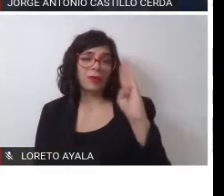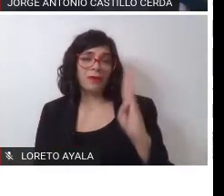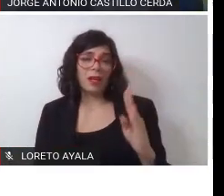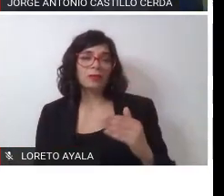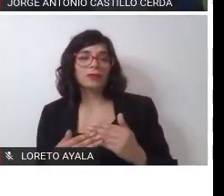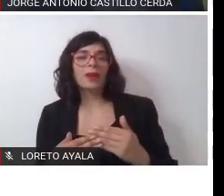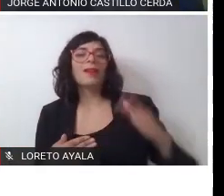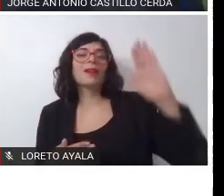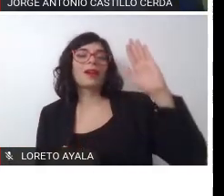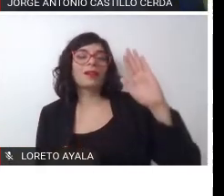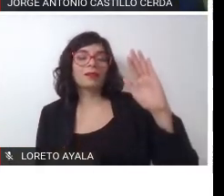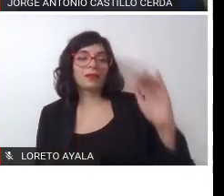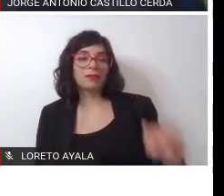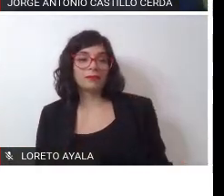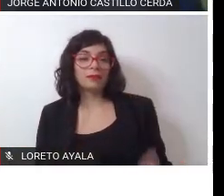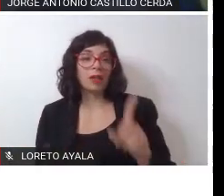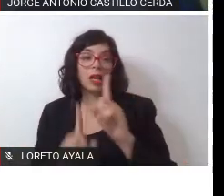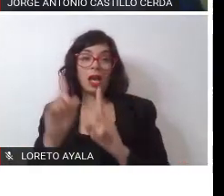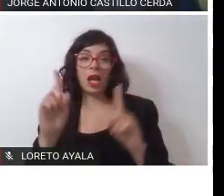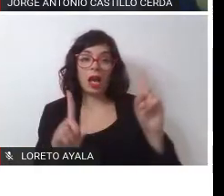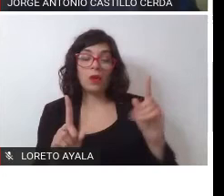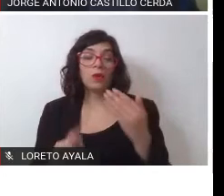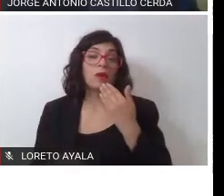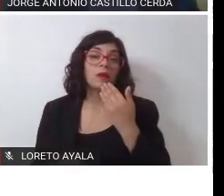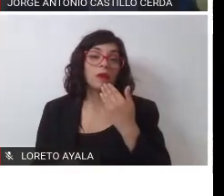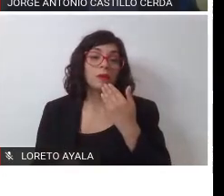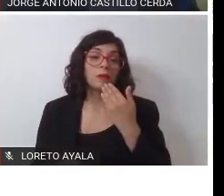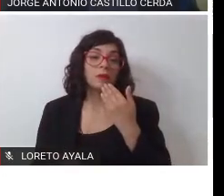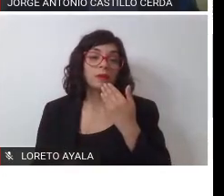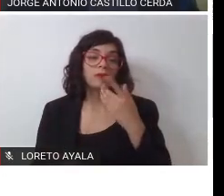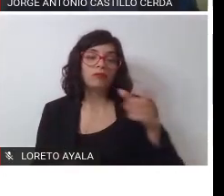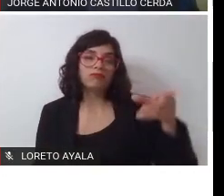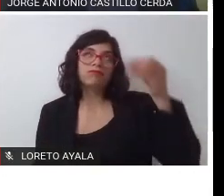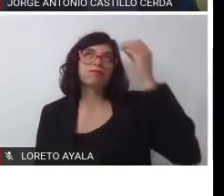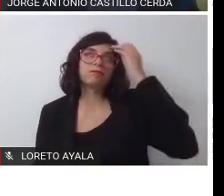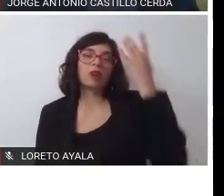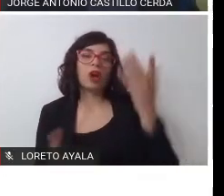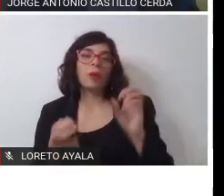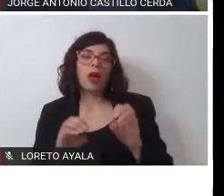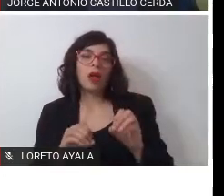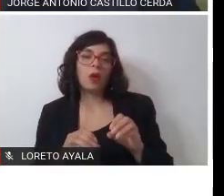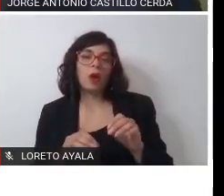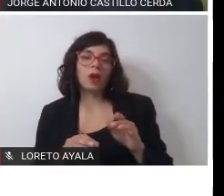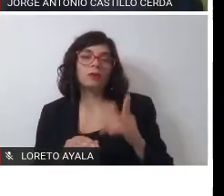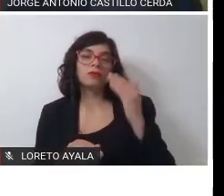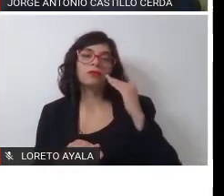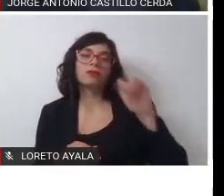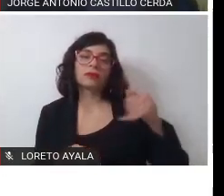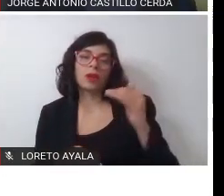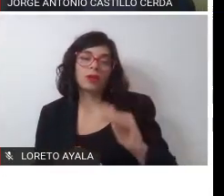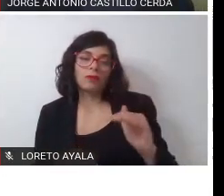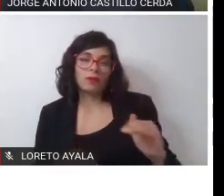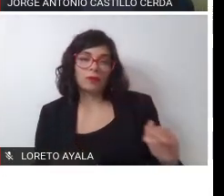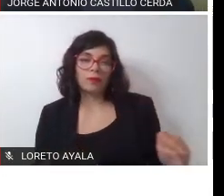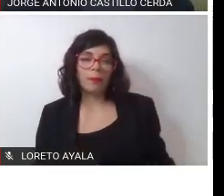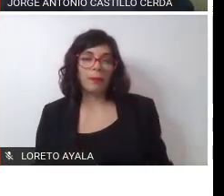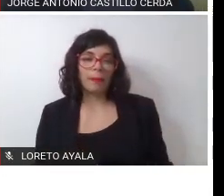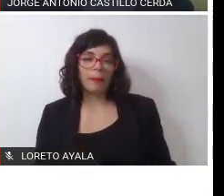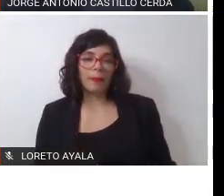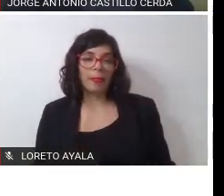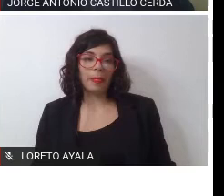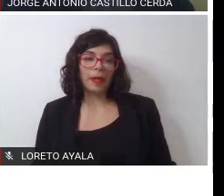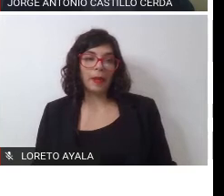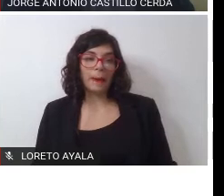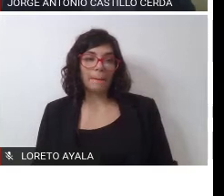adelante. Incluso algunos también asumen la educación parvularia, ¿ya? Y ahí viene otro desafío para